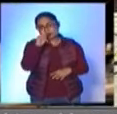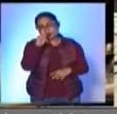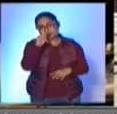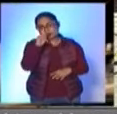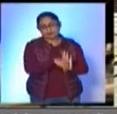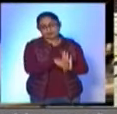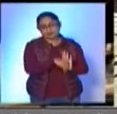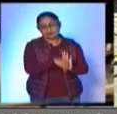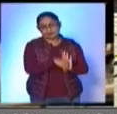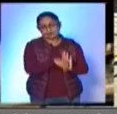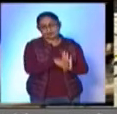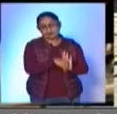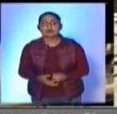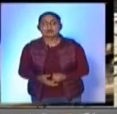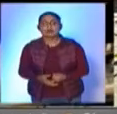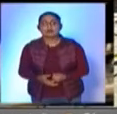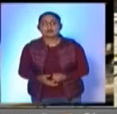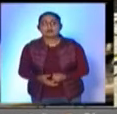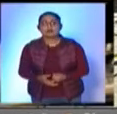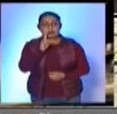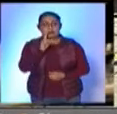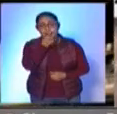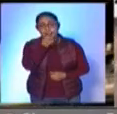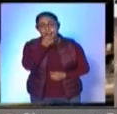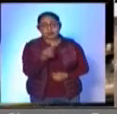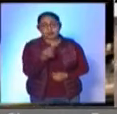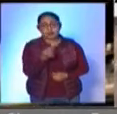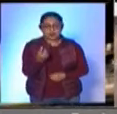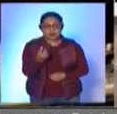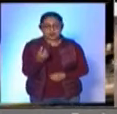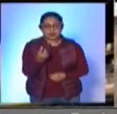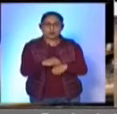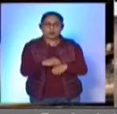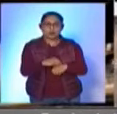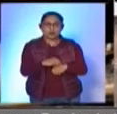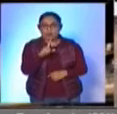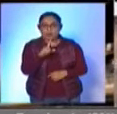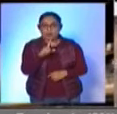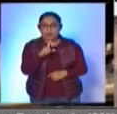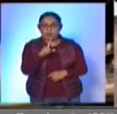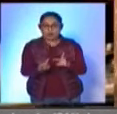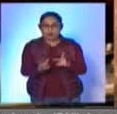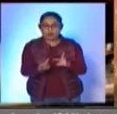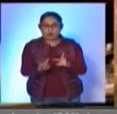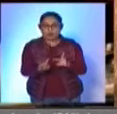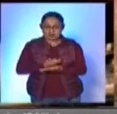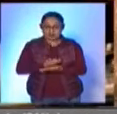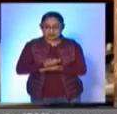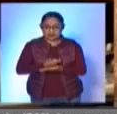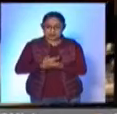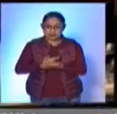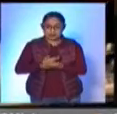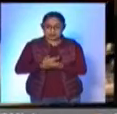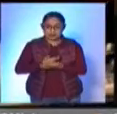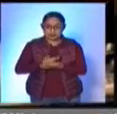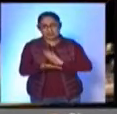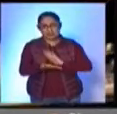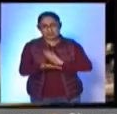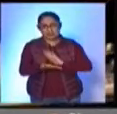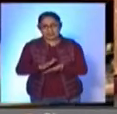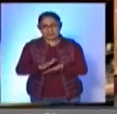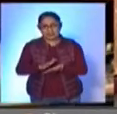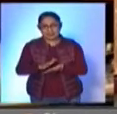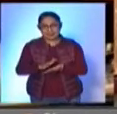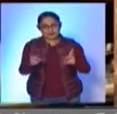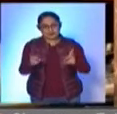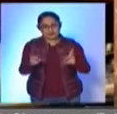esta pandemia. La funcionaria agregó que también se pondrá en marcha el programa emergente de reactivación económica para las tortillerías, que beneficiará a